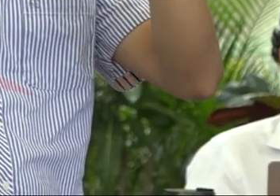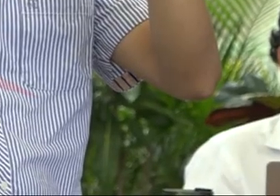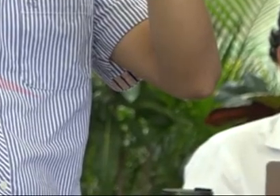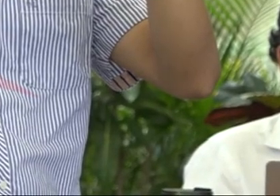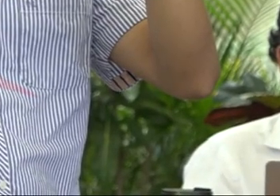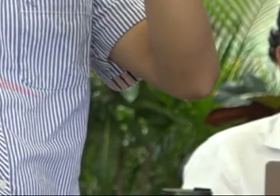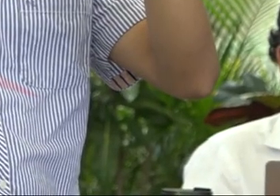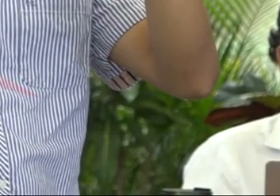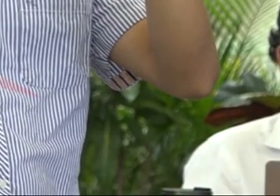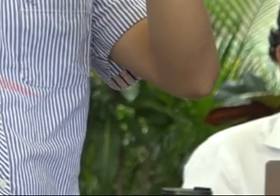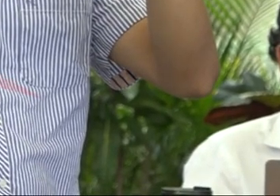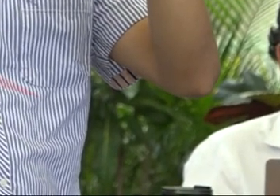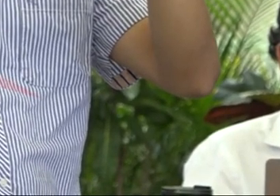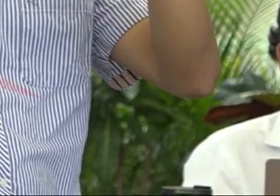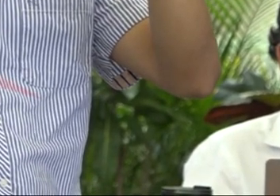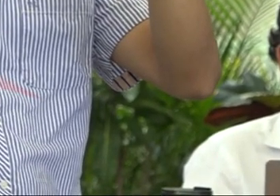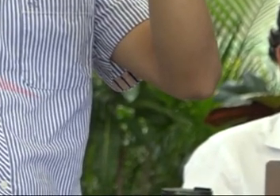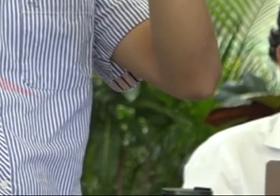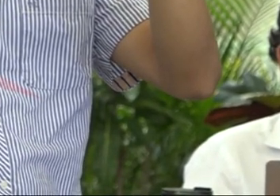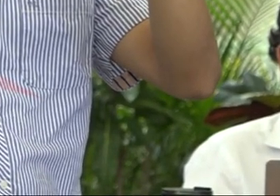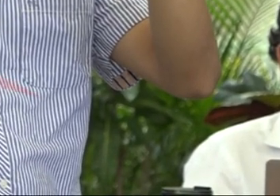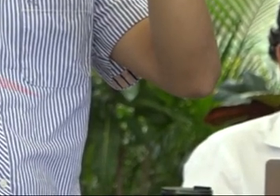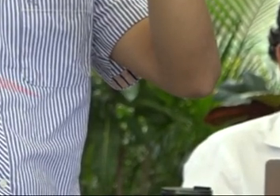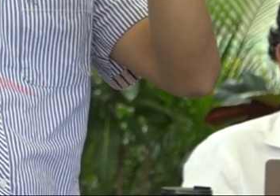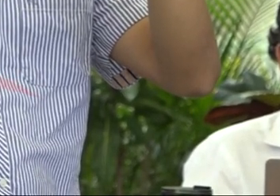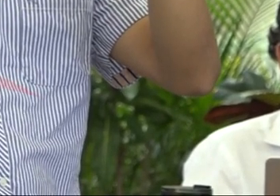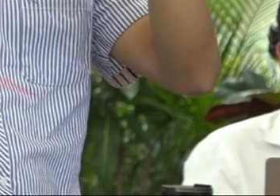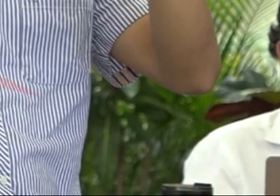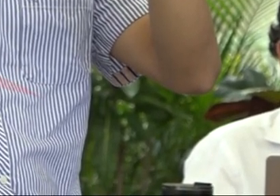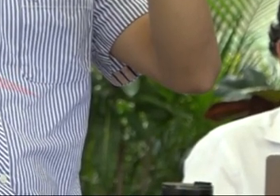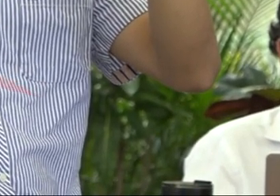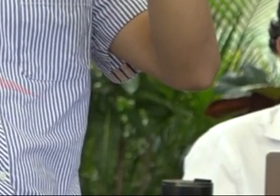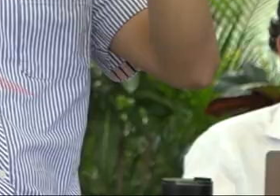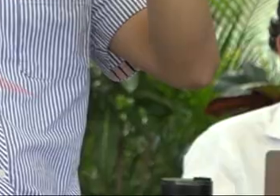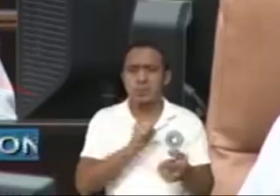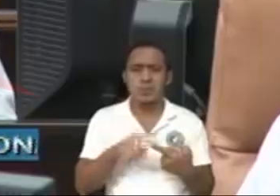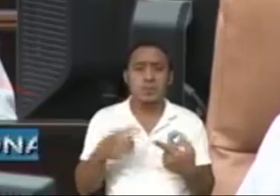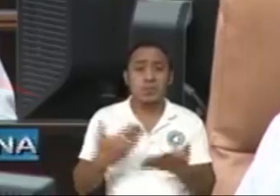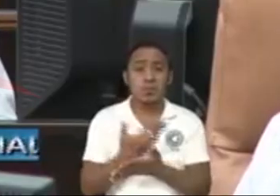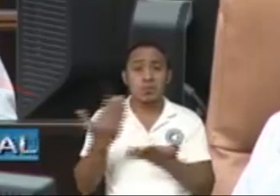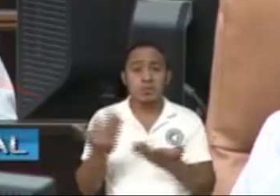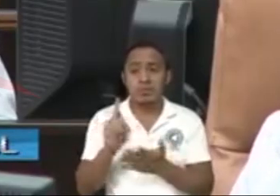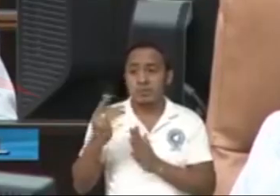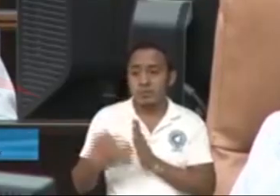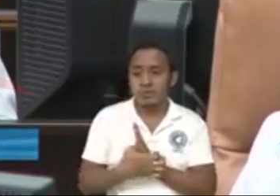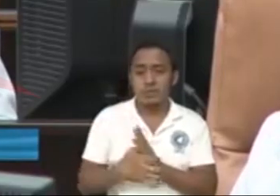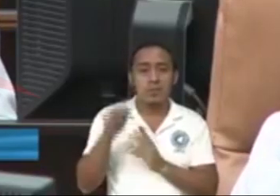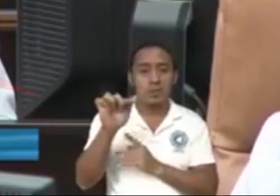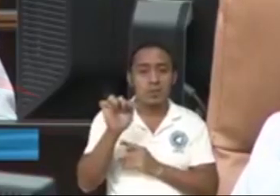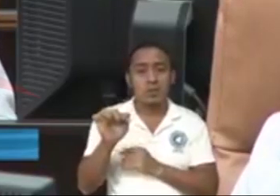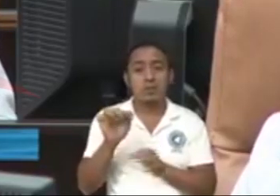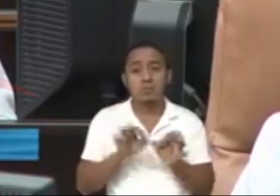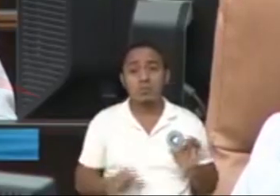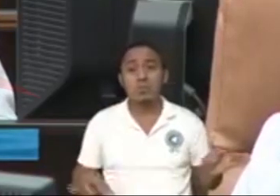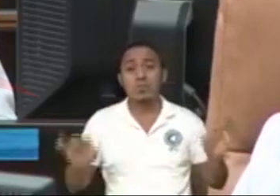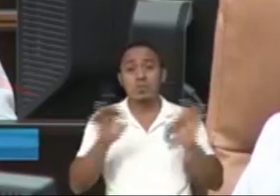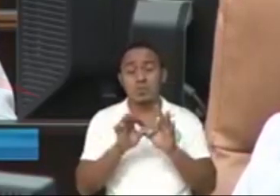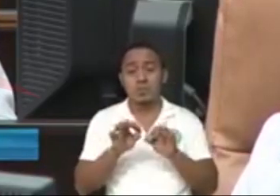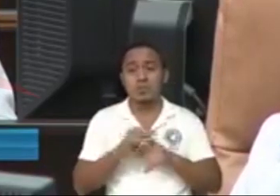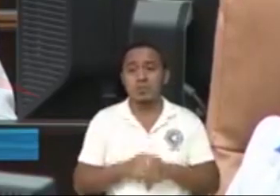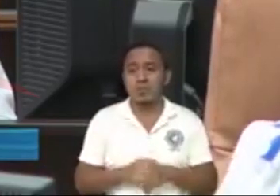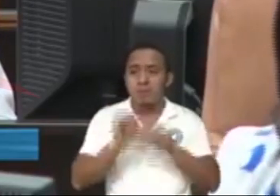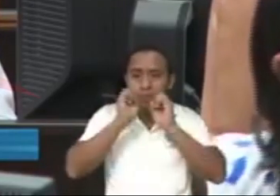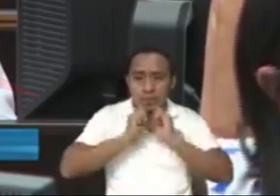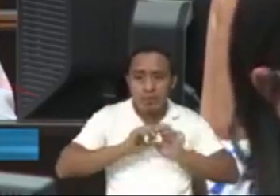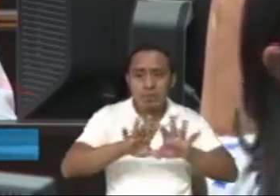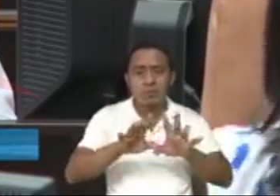rápidamente, sufriendo algunos cambios, siendo las nuevas tecnologías el principal factor para difundir